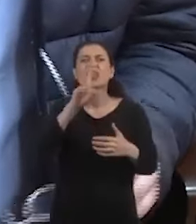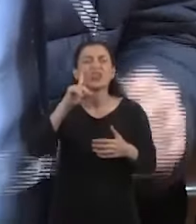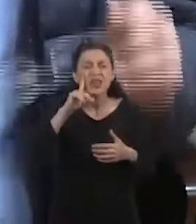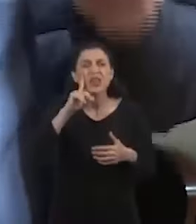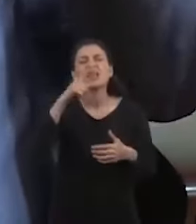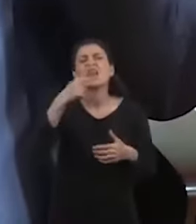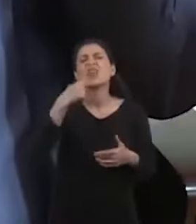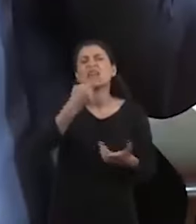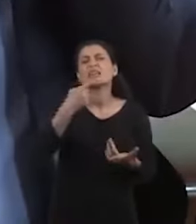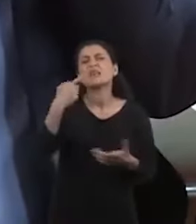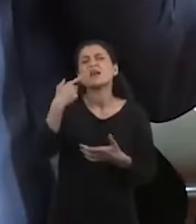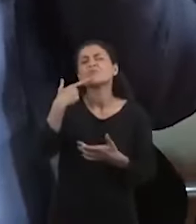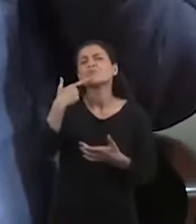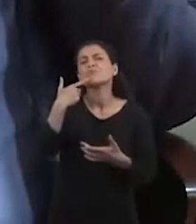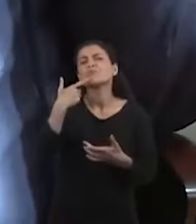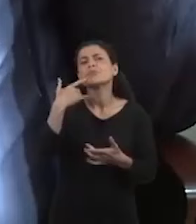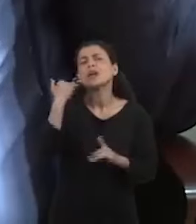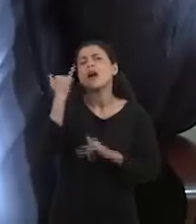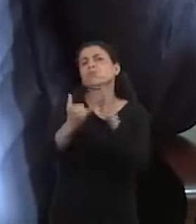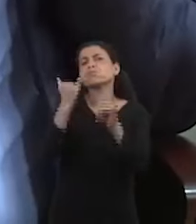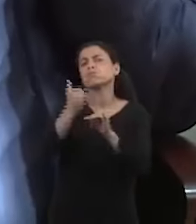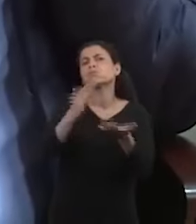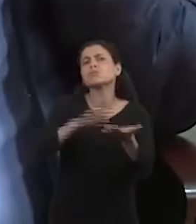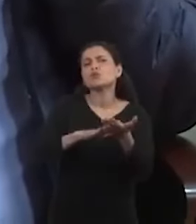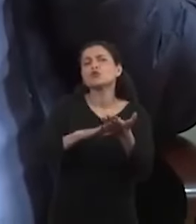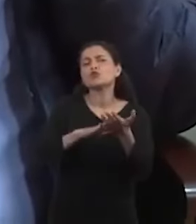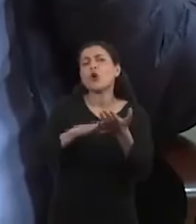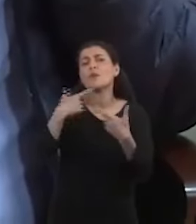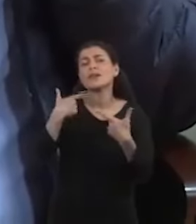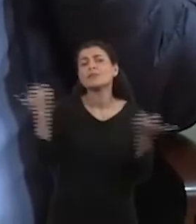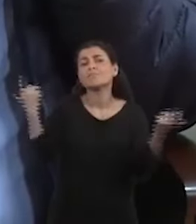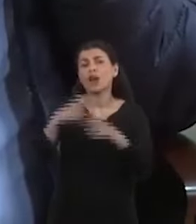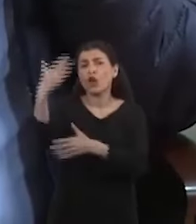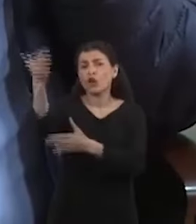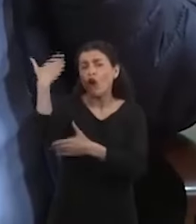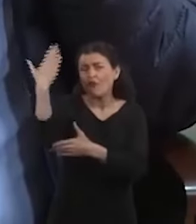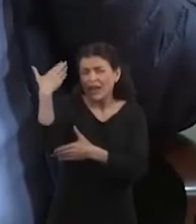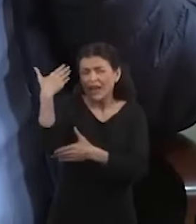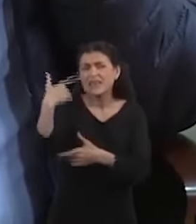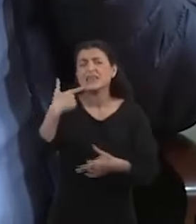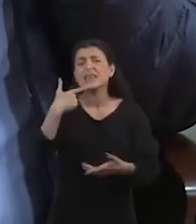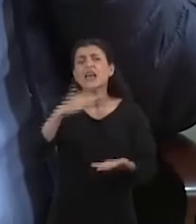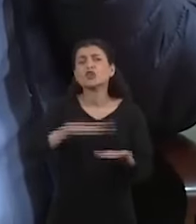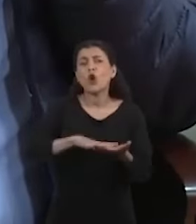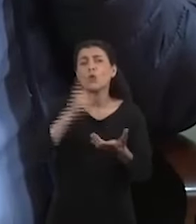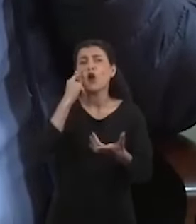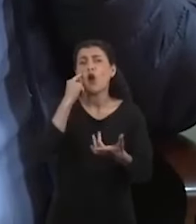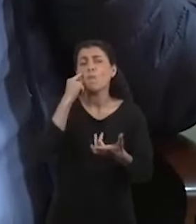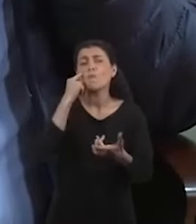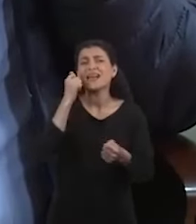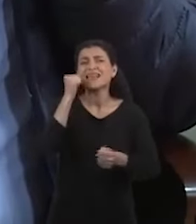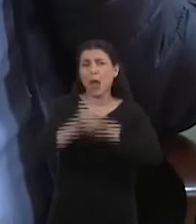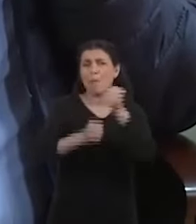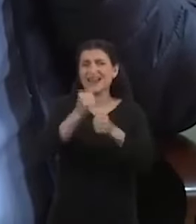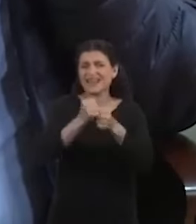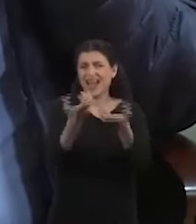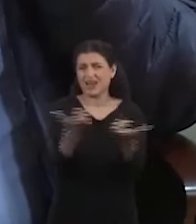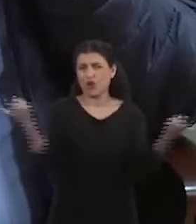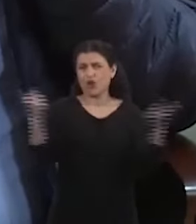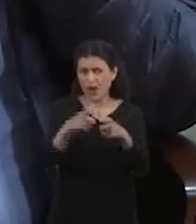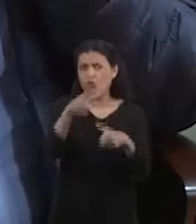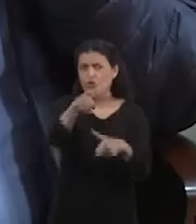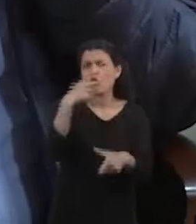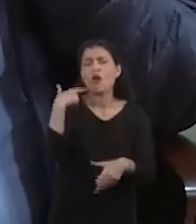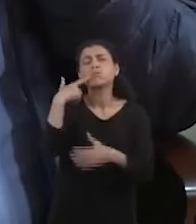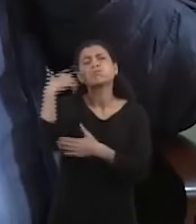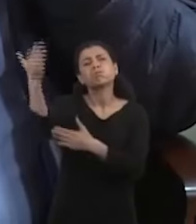ver con impresiones que vertió en una conferencia frente a empresarios y dijo palabras más palabras